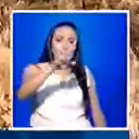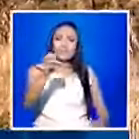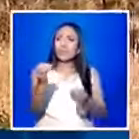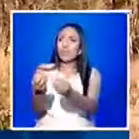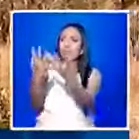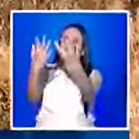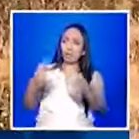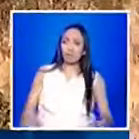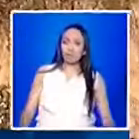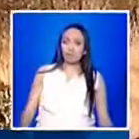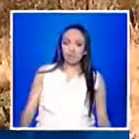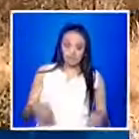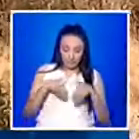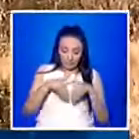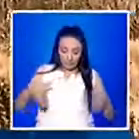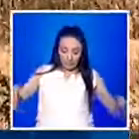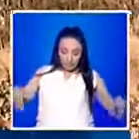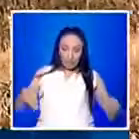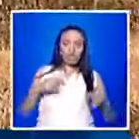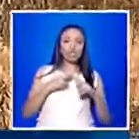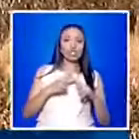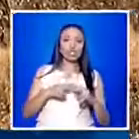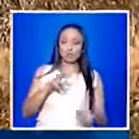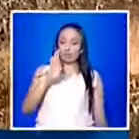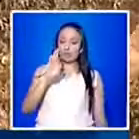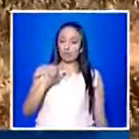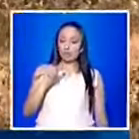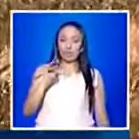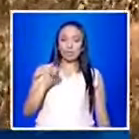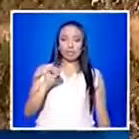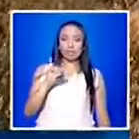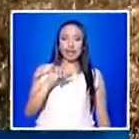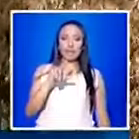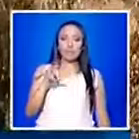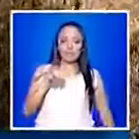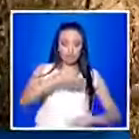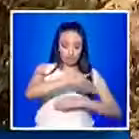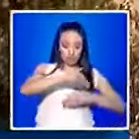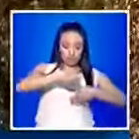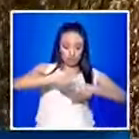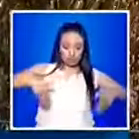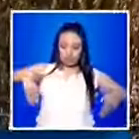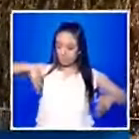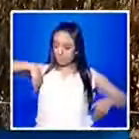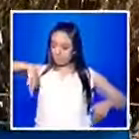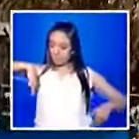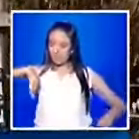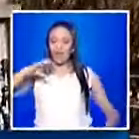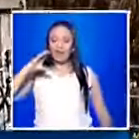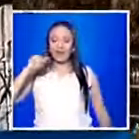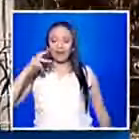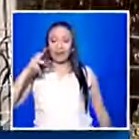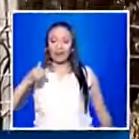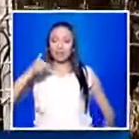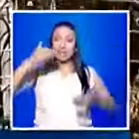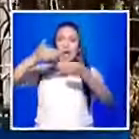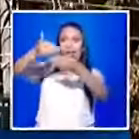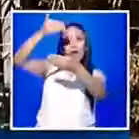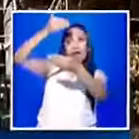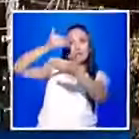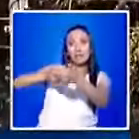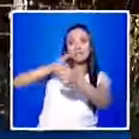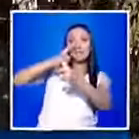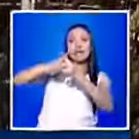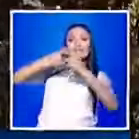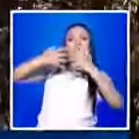calle principal? Esta es en la calle Tambillo y la esquina es la calle Cachavi. Esto es tras la ex fábrica de Tanasa. Ya como